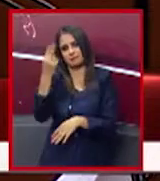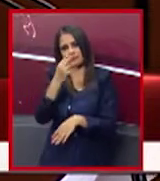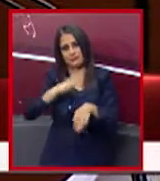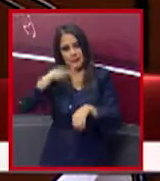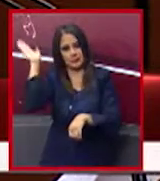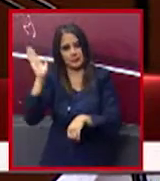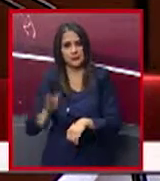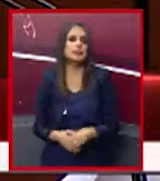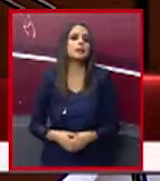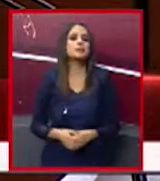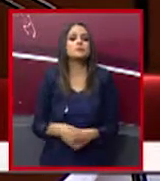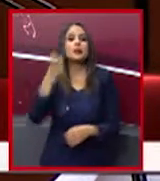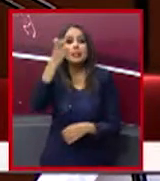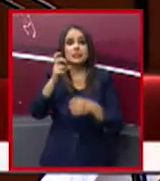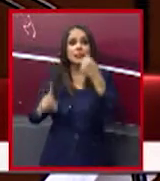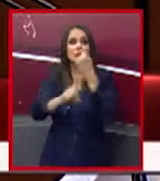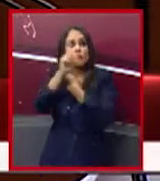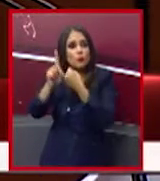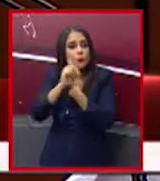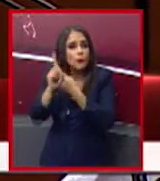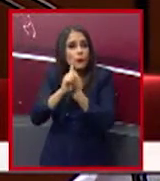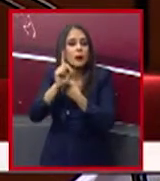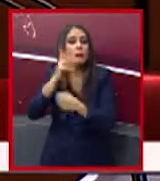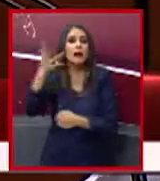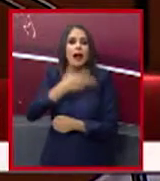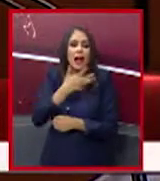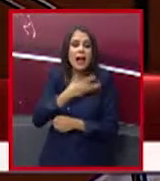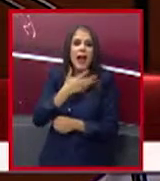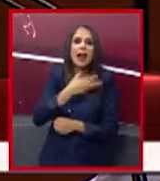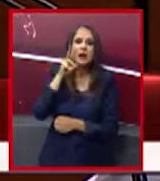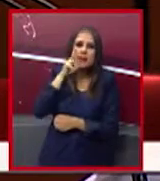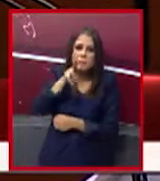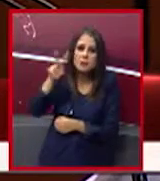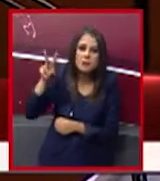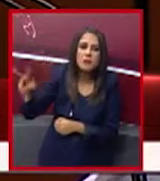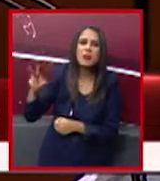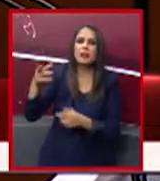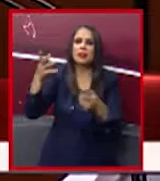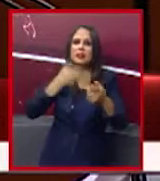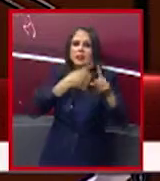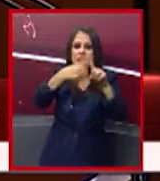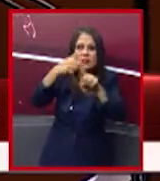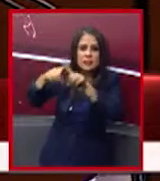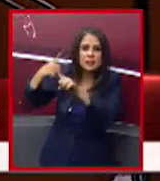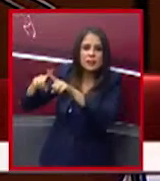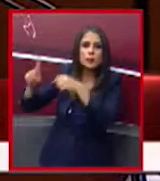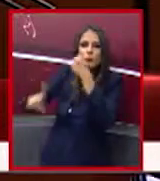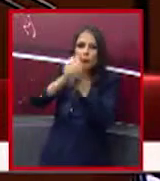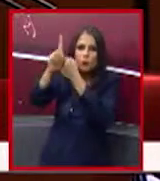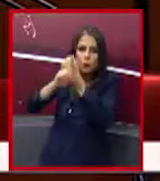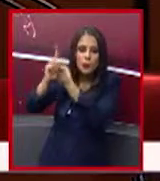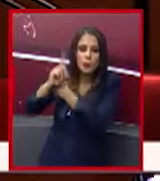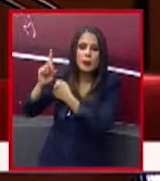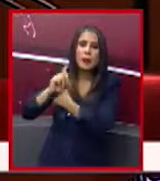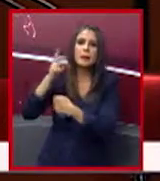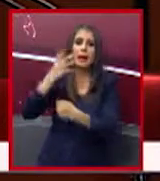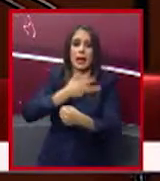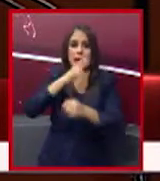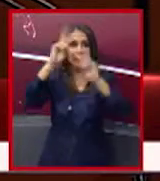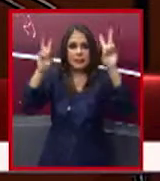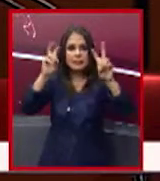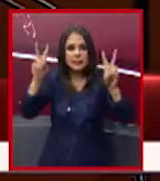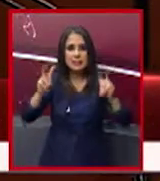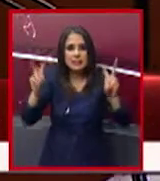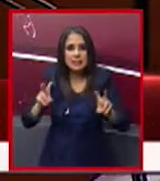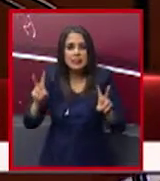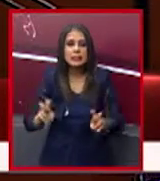su importancia es el problema del ordenamiento acuícola y pesquero y los temas de inspección y vigilancia. Temas que sin duda se encuentran muy